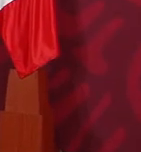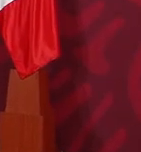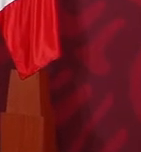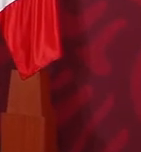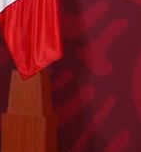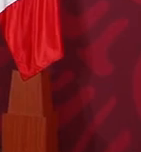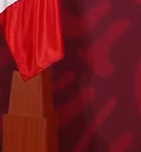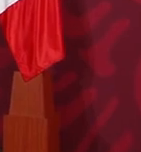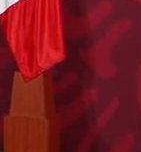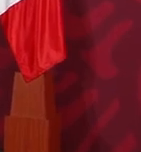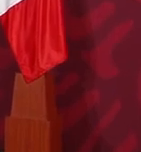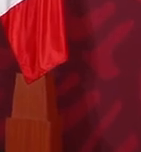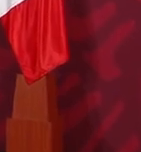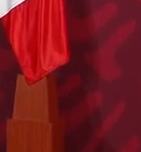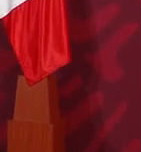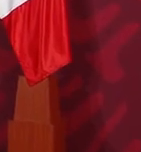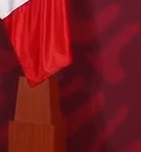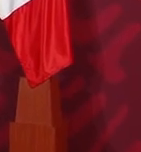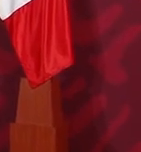de la luz,